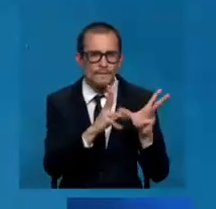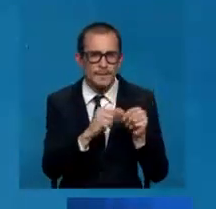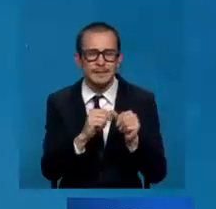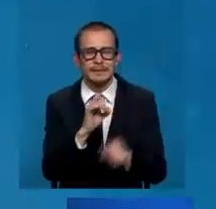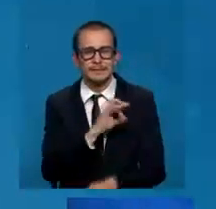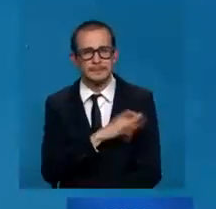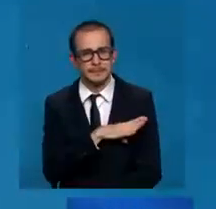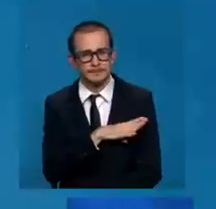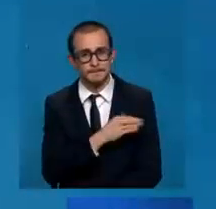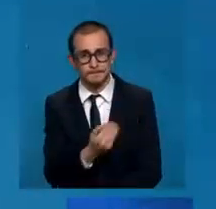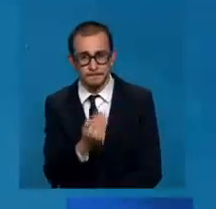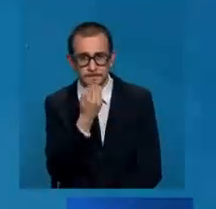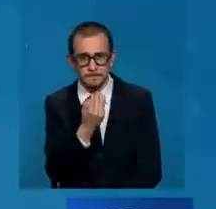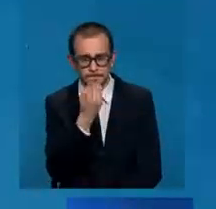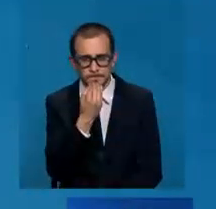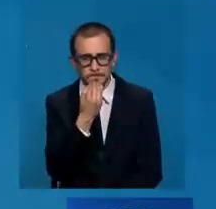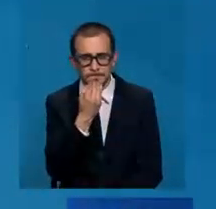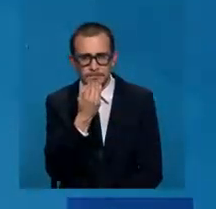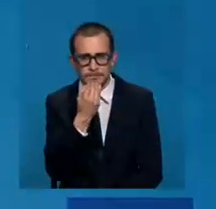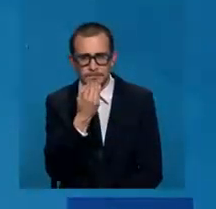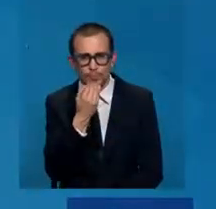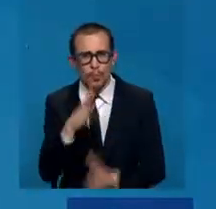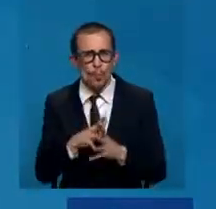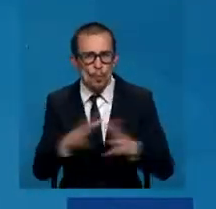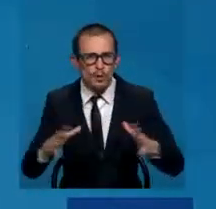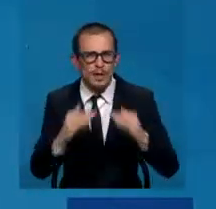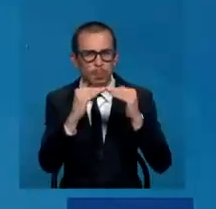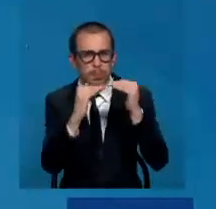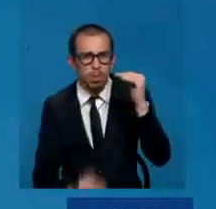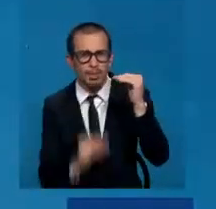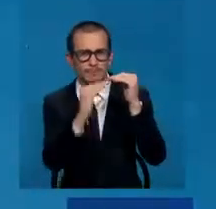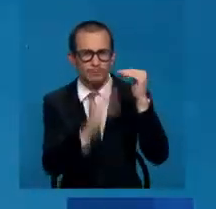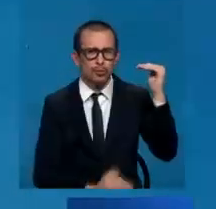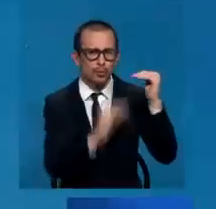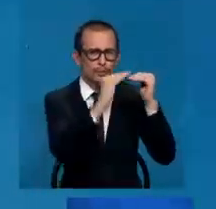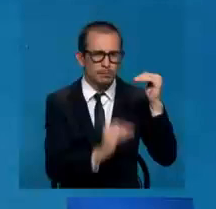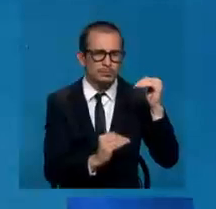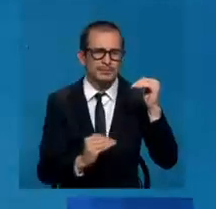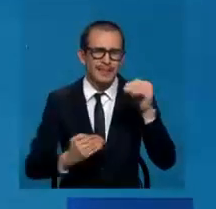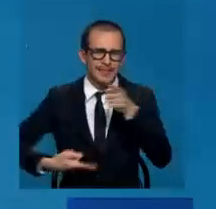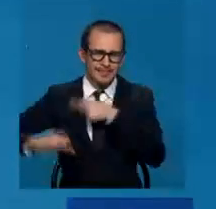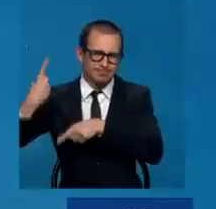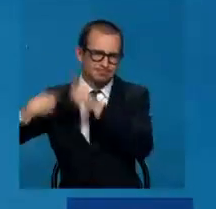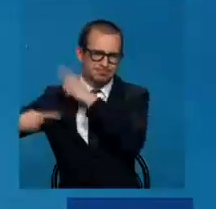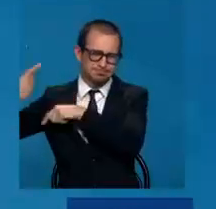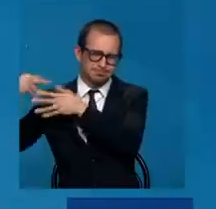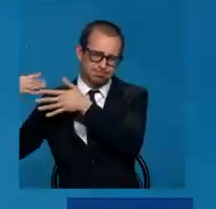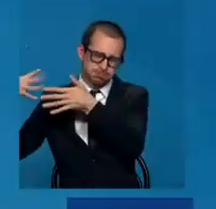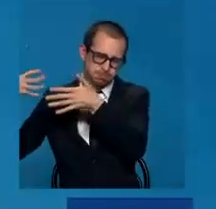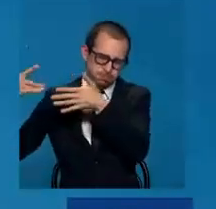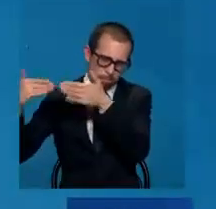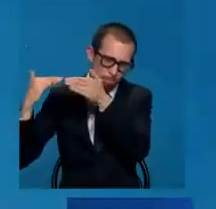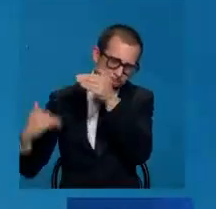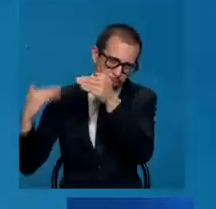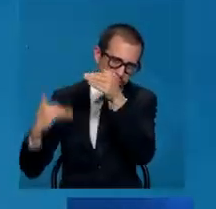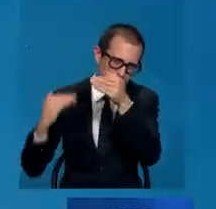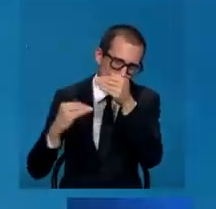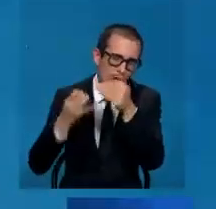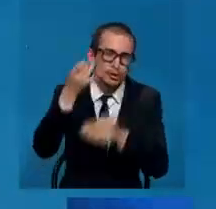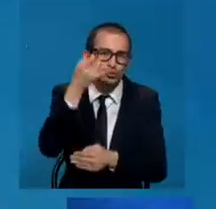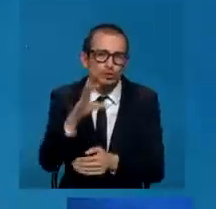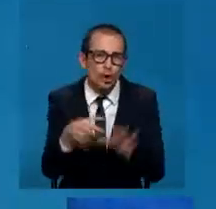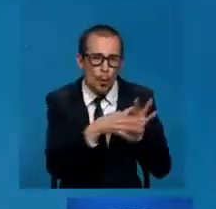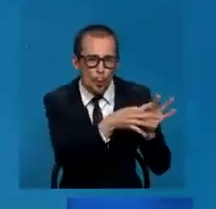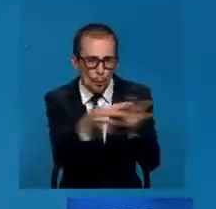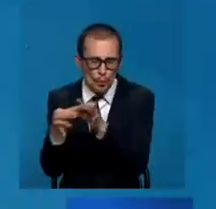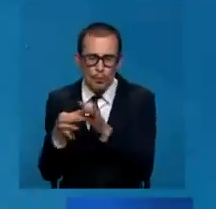chilenas, y también por las excesivas desigualdades que se arrastran desde hace tantas décadas. Solo